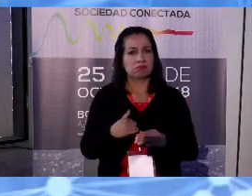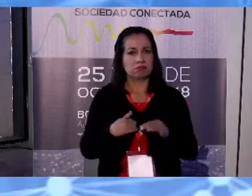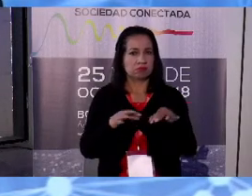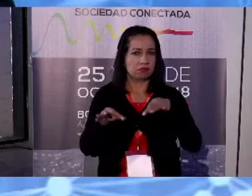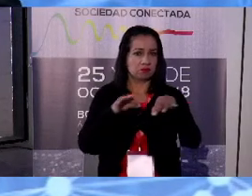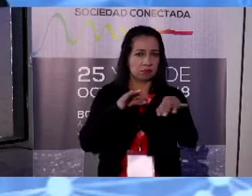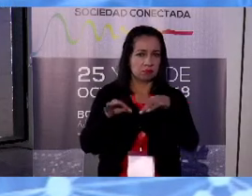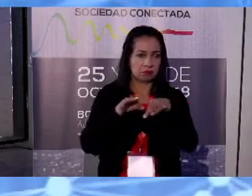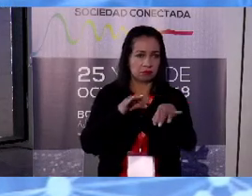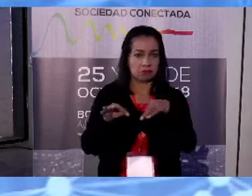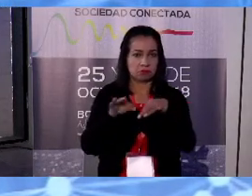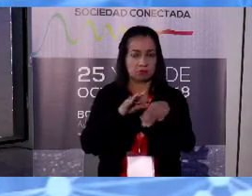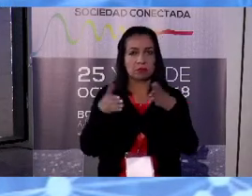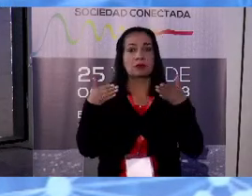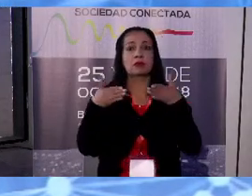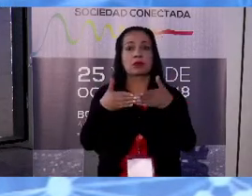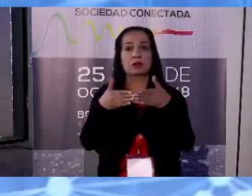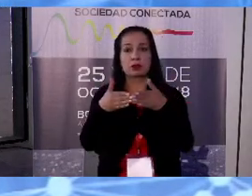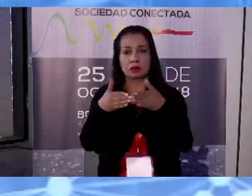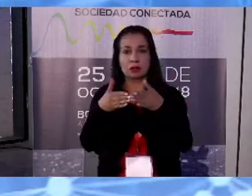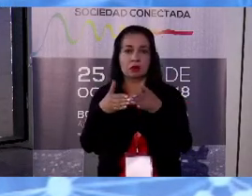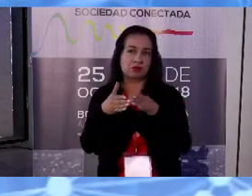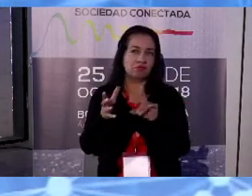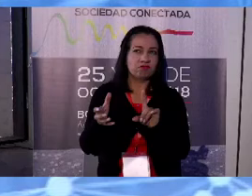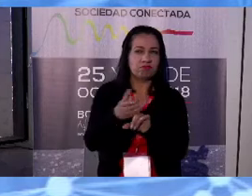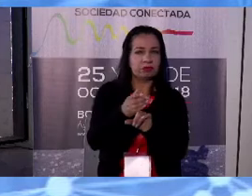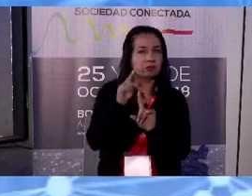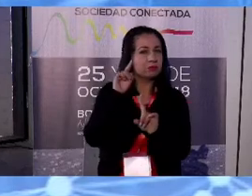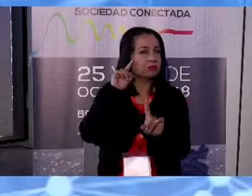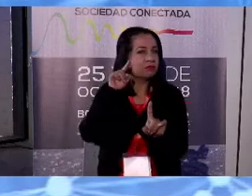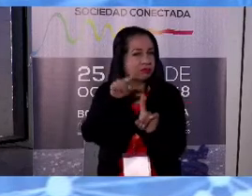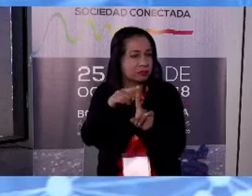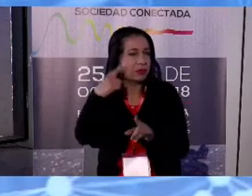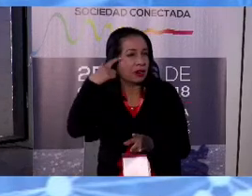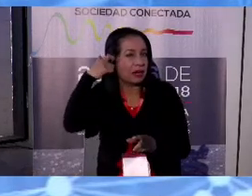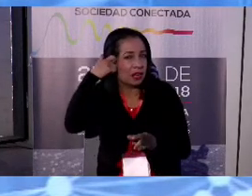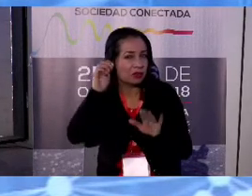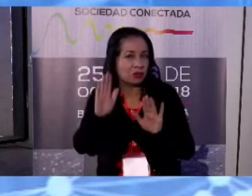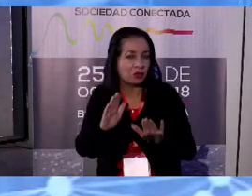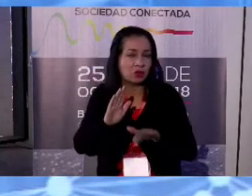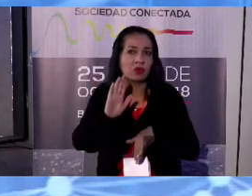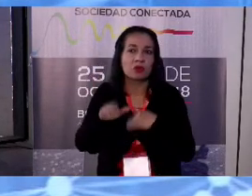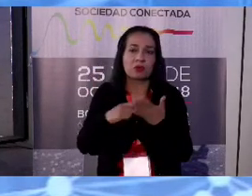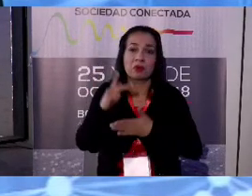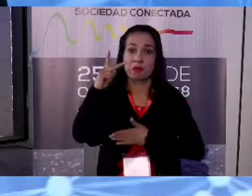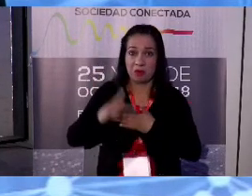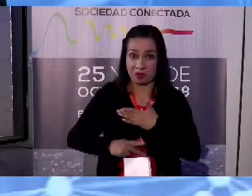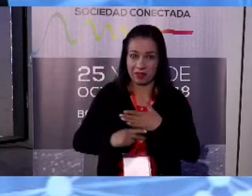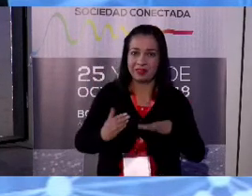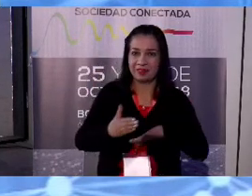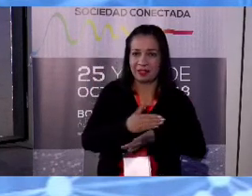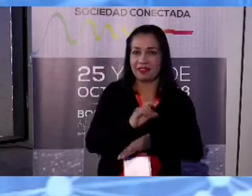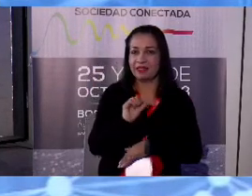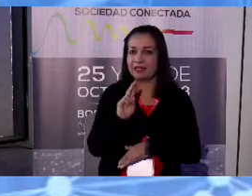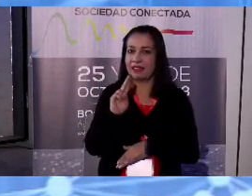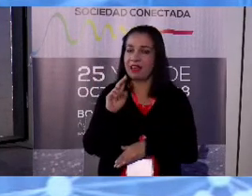retos luego en el en el panel podemos hablar un poco más de los proyectos que ya pues Alan Alan tocó un poco